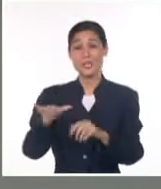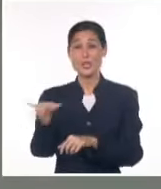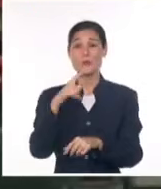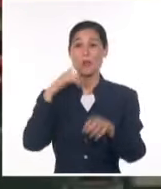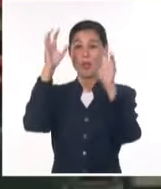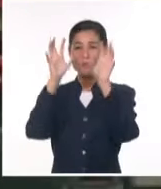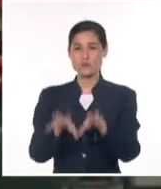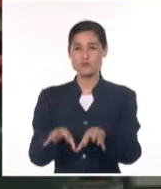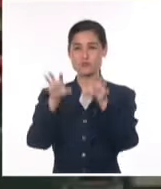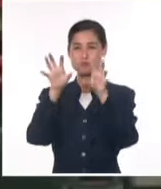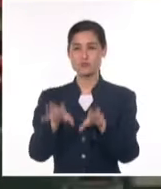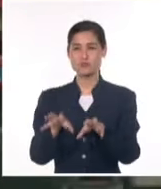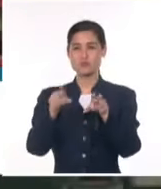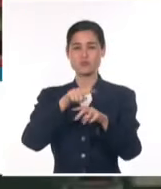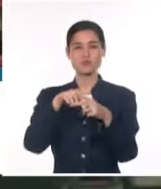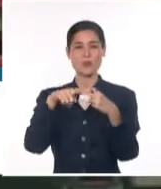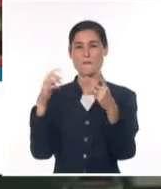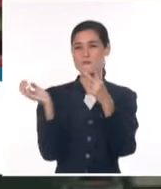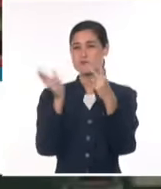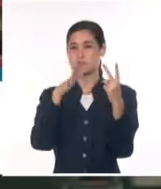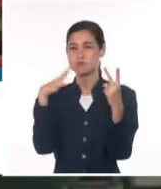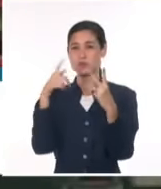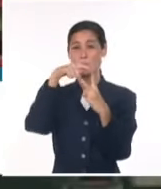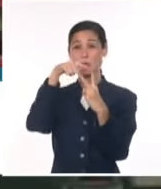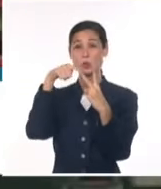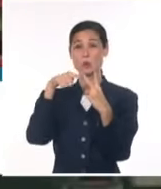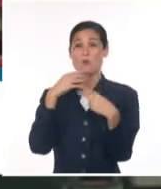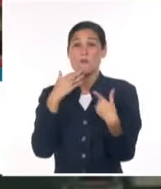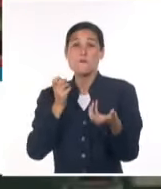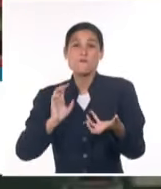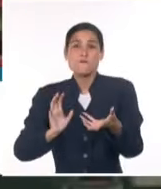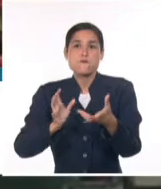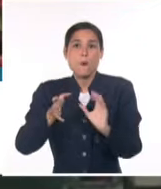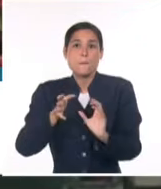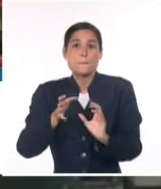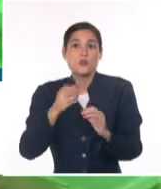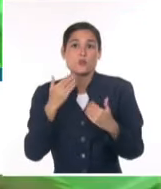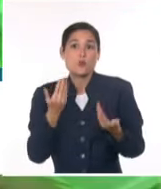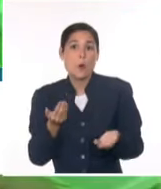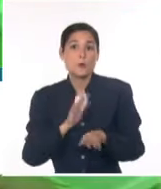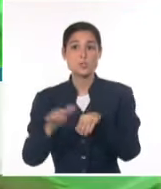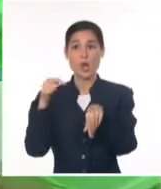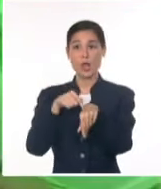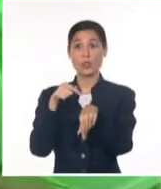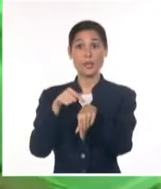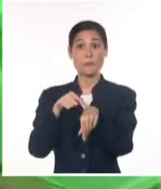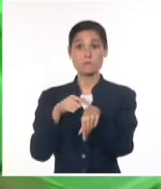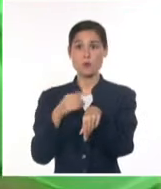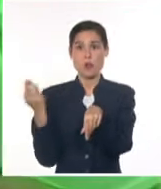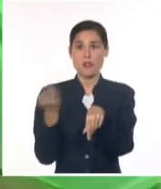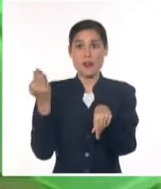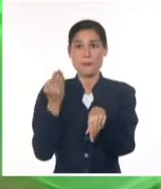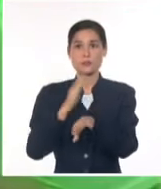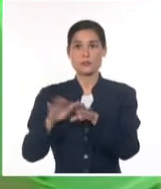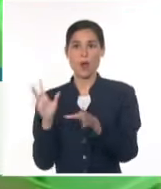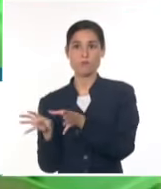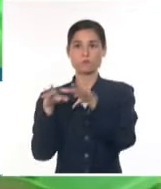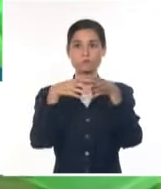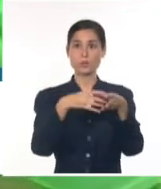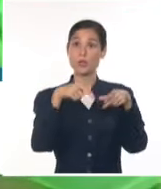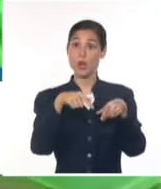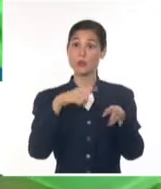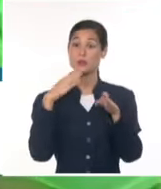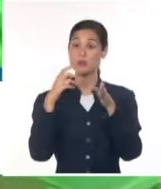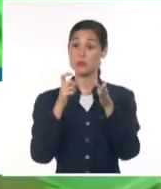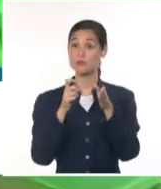viento, de la lluvia, tratamos de estar ahí en el menor tiempo posible. Fueron los verdaderos valientes en ese